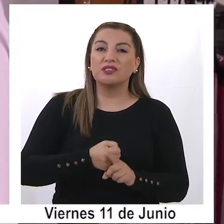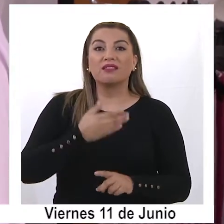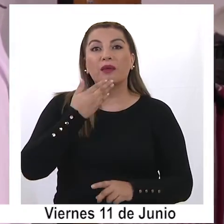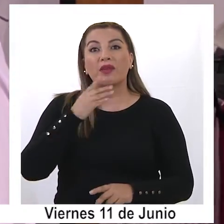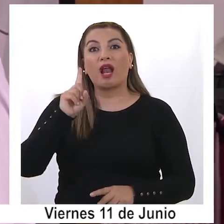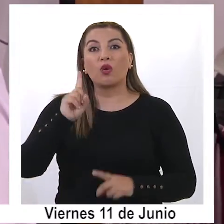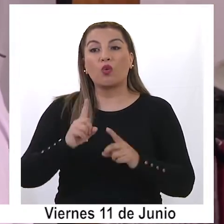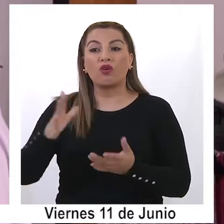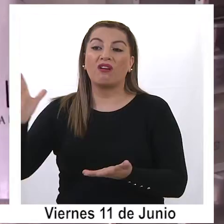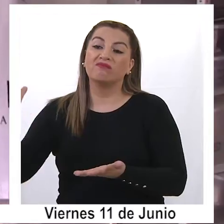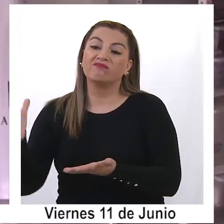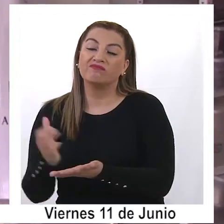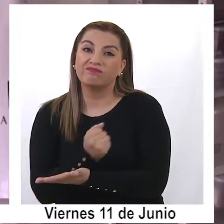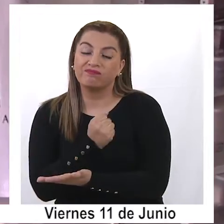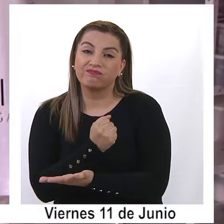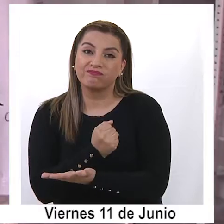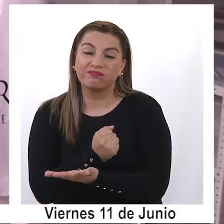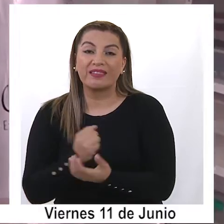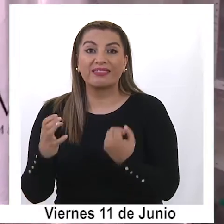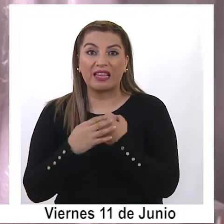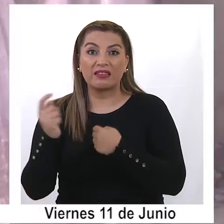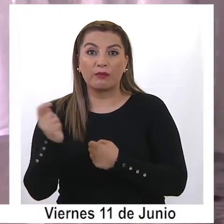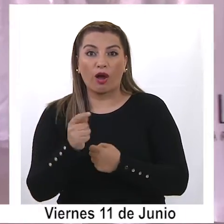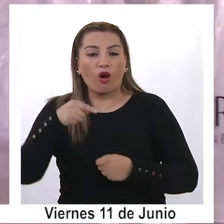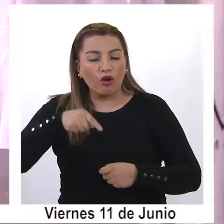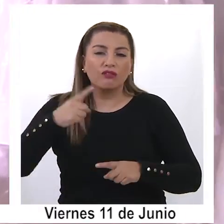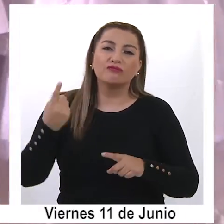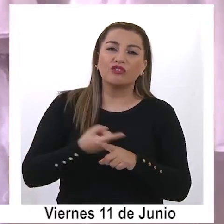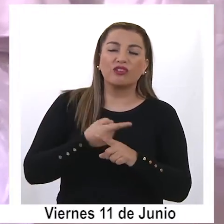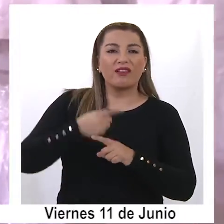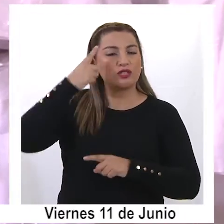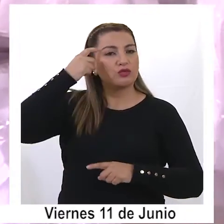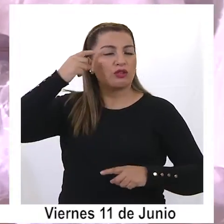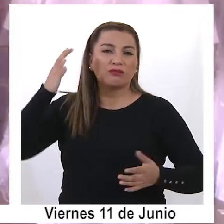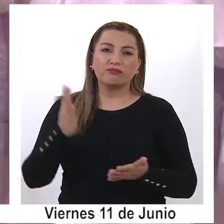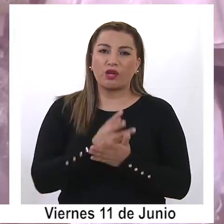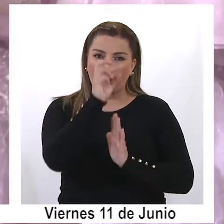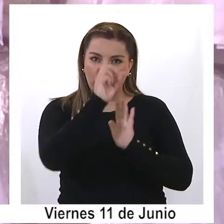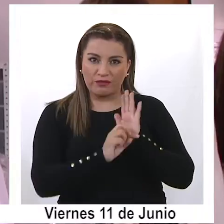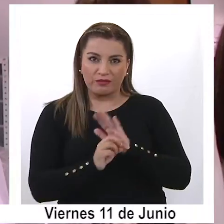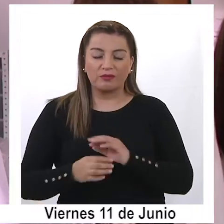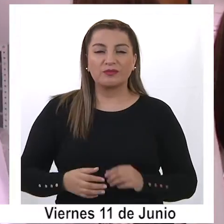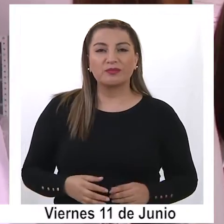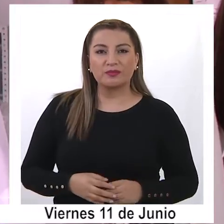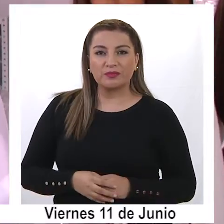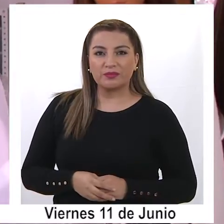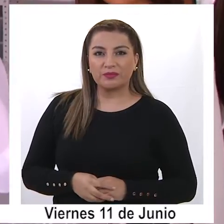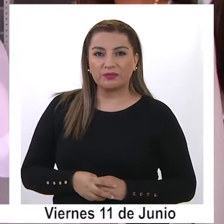adjudicación de fondos del Plan Impulsa Tarapacá, hoy está reactivando sus sueños y proyectos.